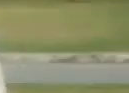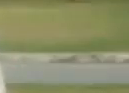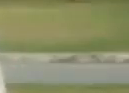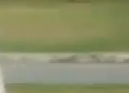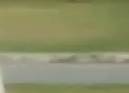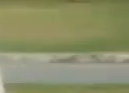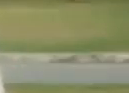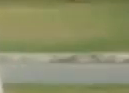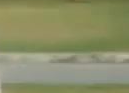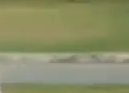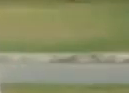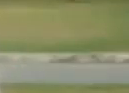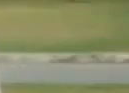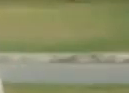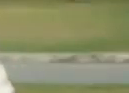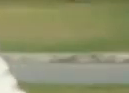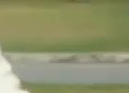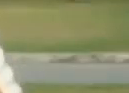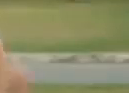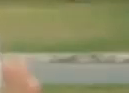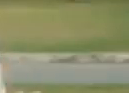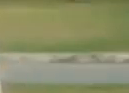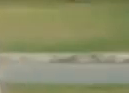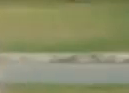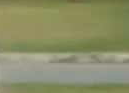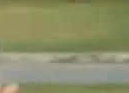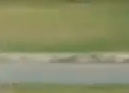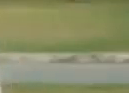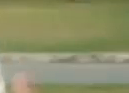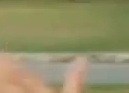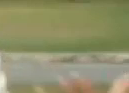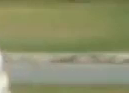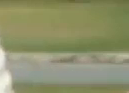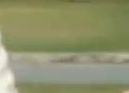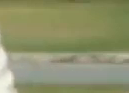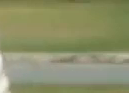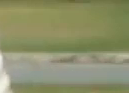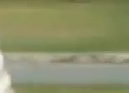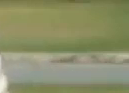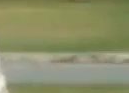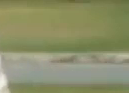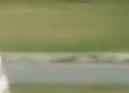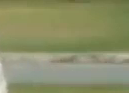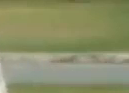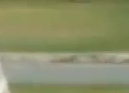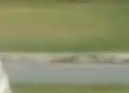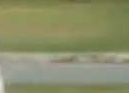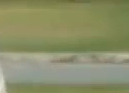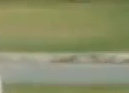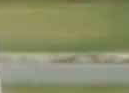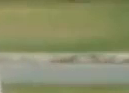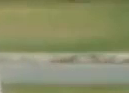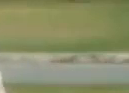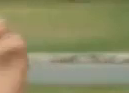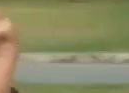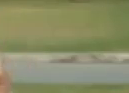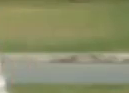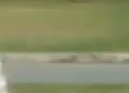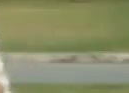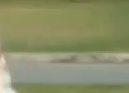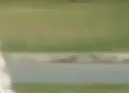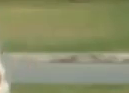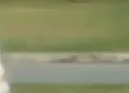Nuestra América, Tratado de Comercio de los Pueblos, con esos discursos magistrales, pero a la vez emotivo, del legado trascendental de los comandantes